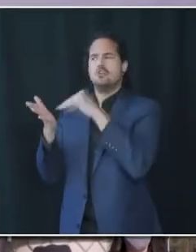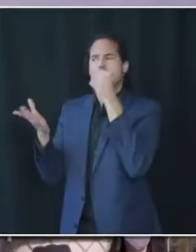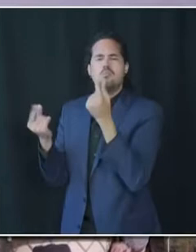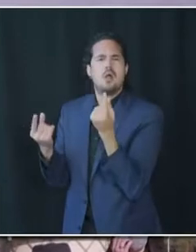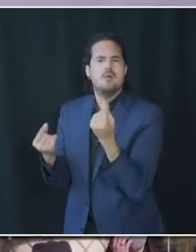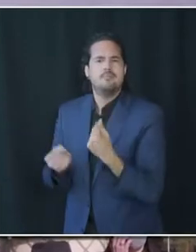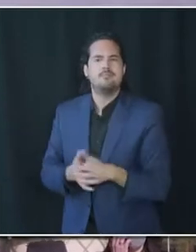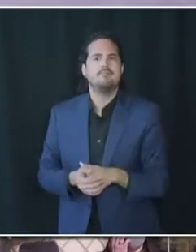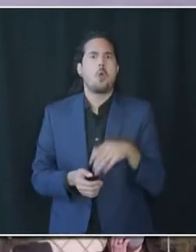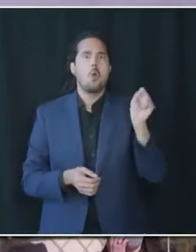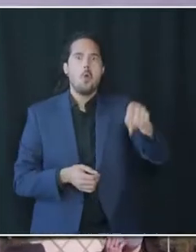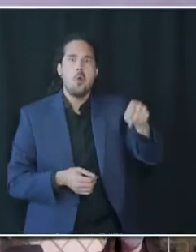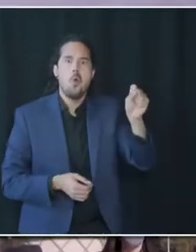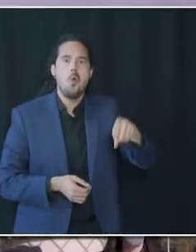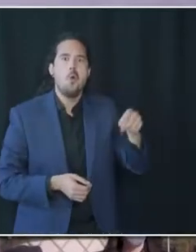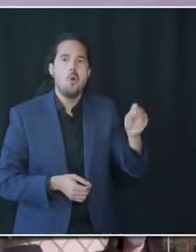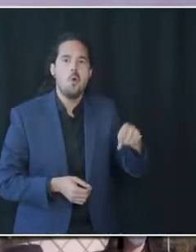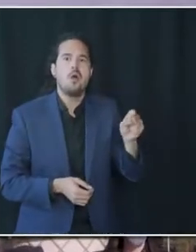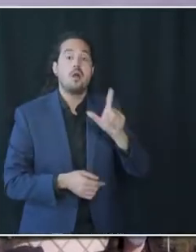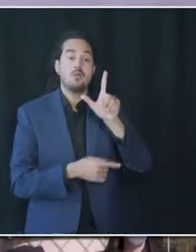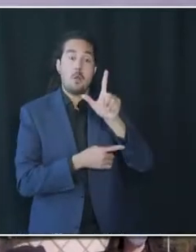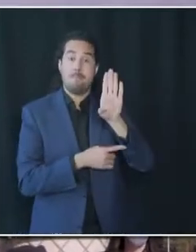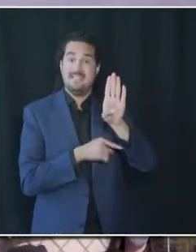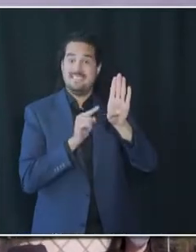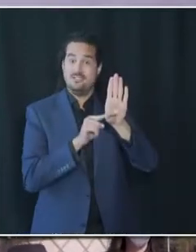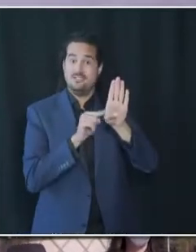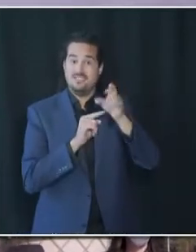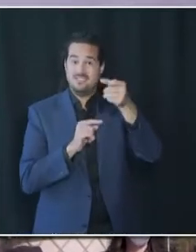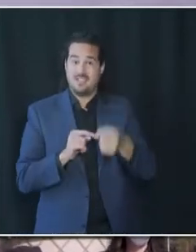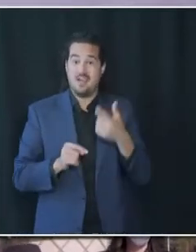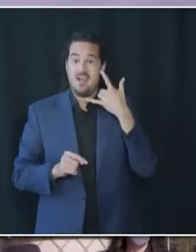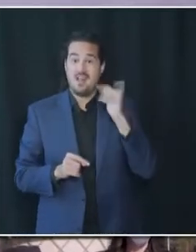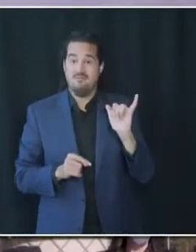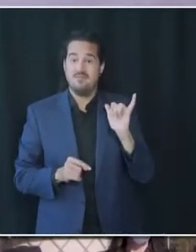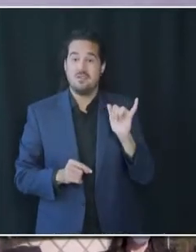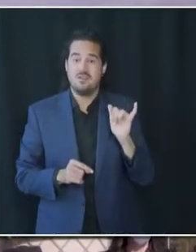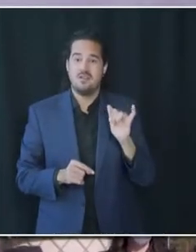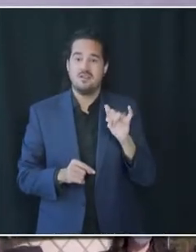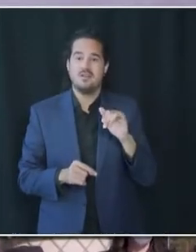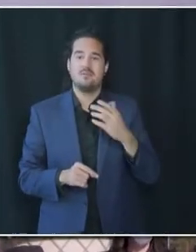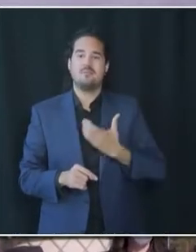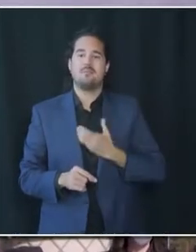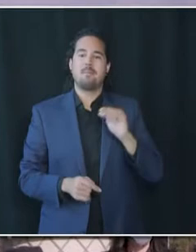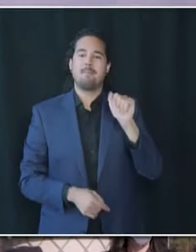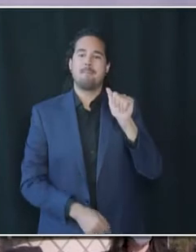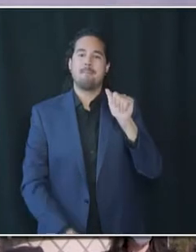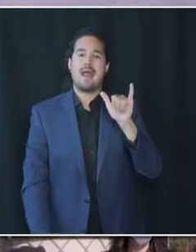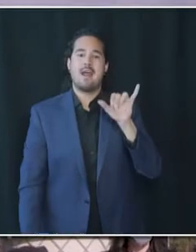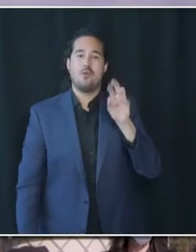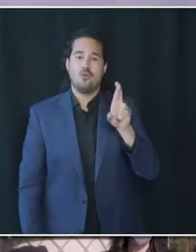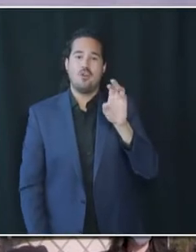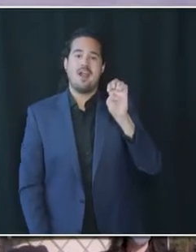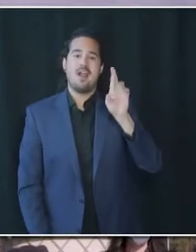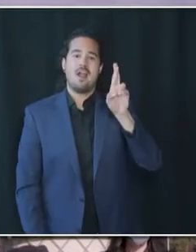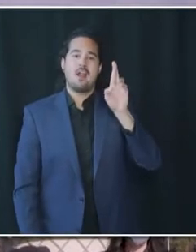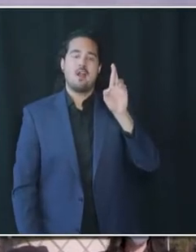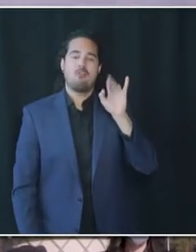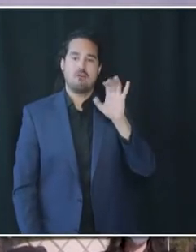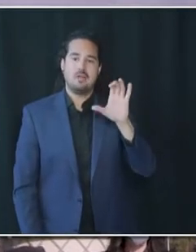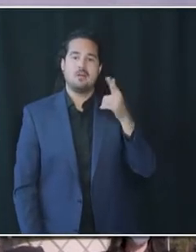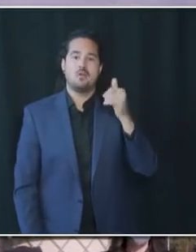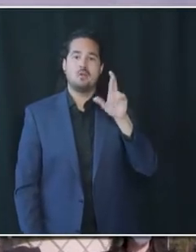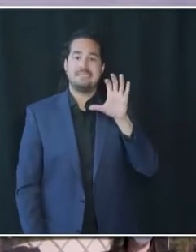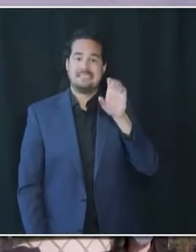para el estado del alcalde garcía y yo acabamos de conversar telefónicamente de lo que están funcionando los retos que enfrentan